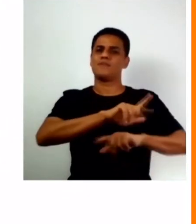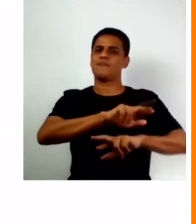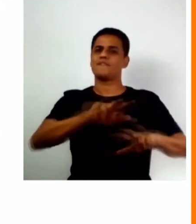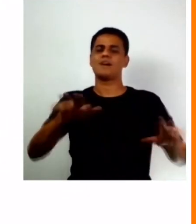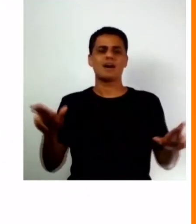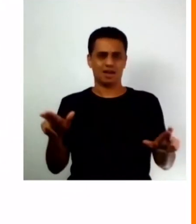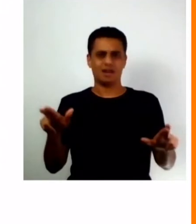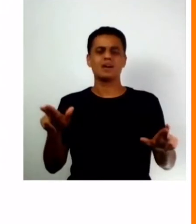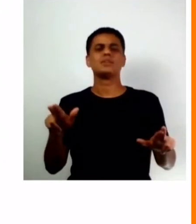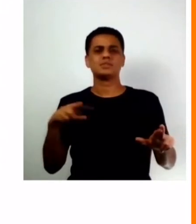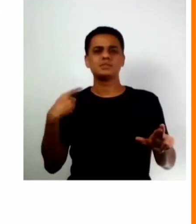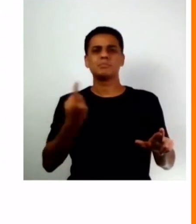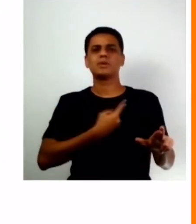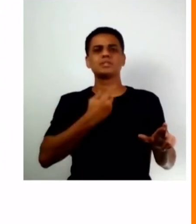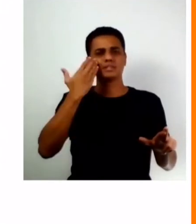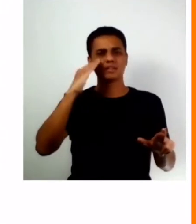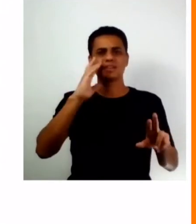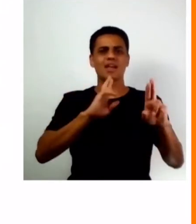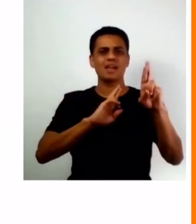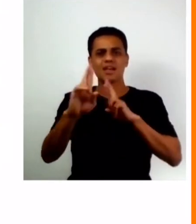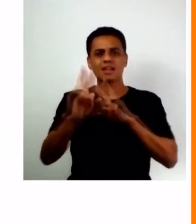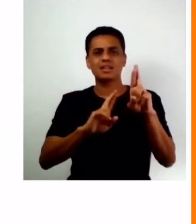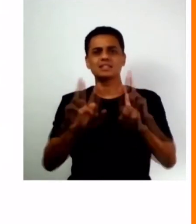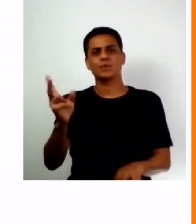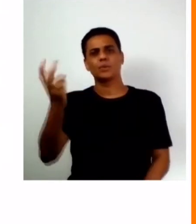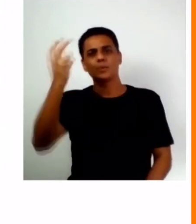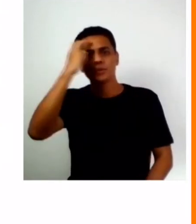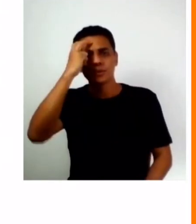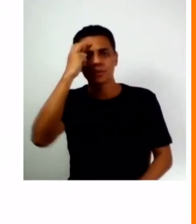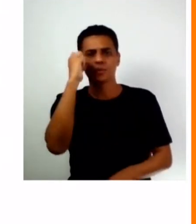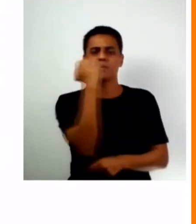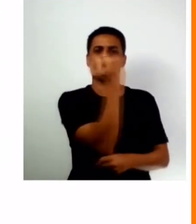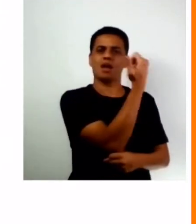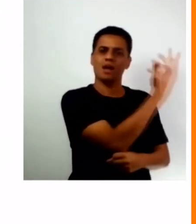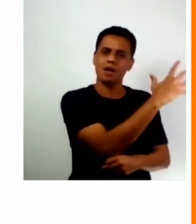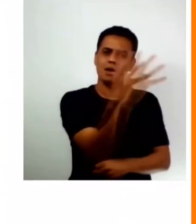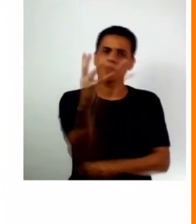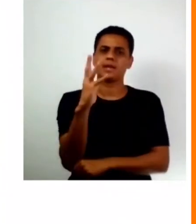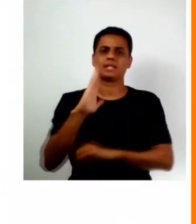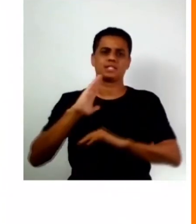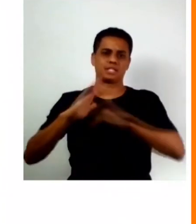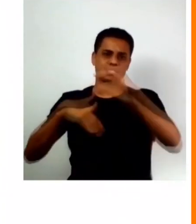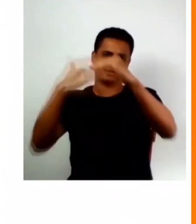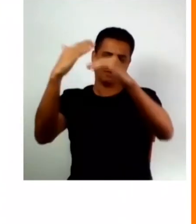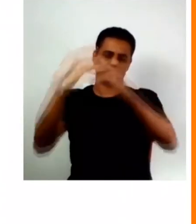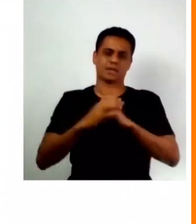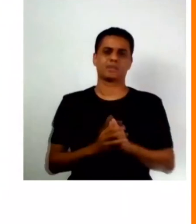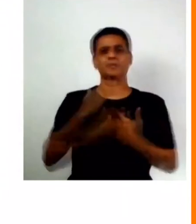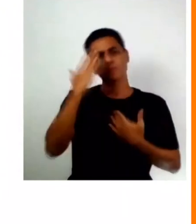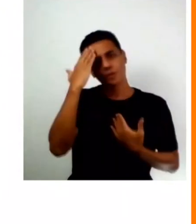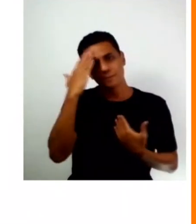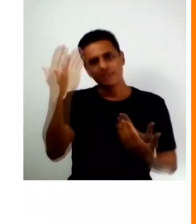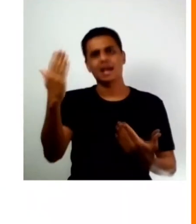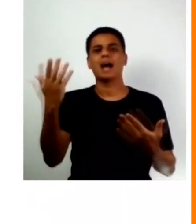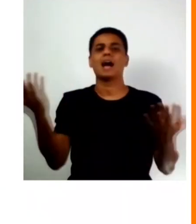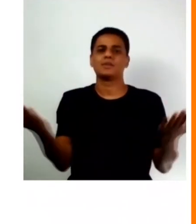relaciones entre cultura, medio ambiente e desarrollo. Bien, moitas gracias e seguimos ahora en el debate.